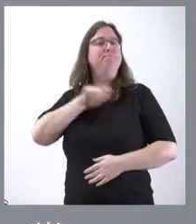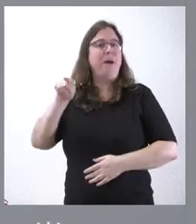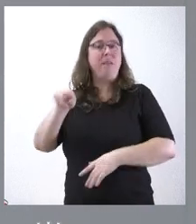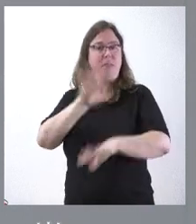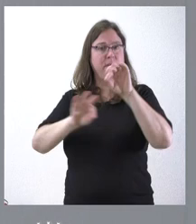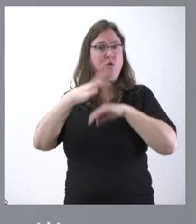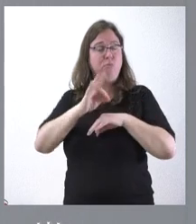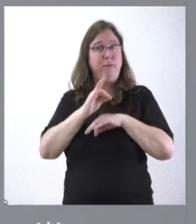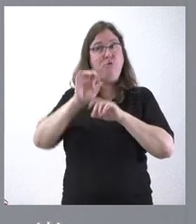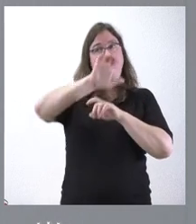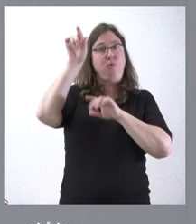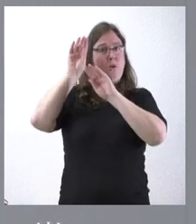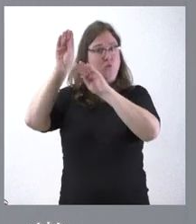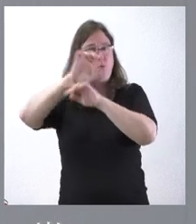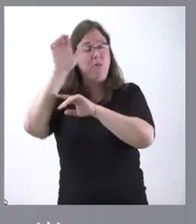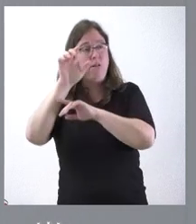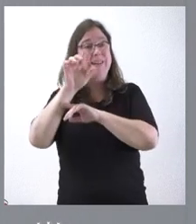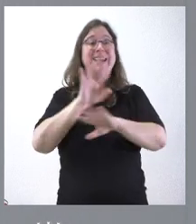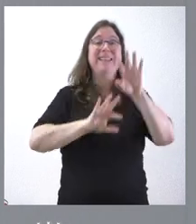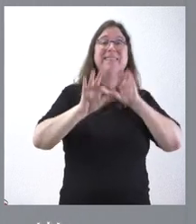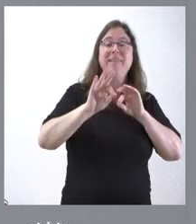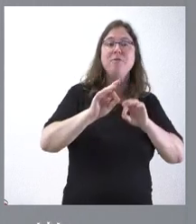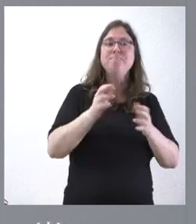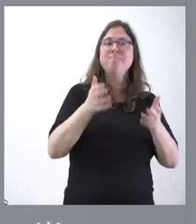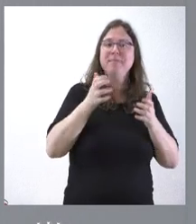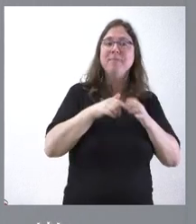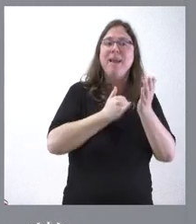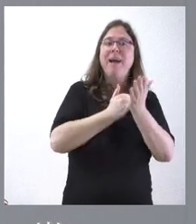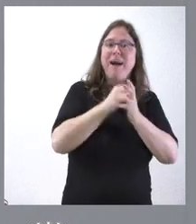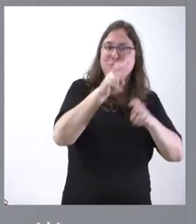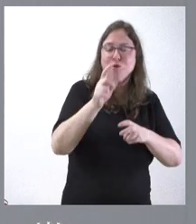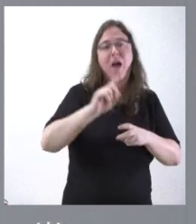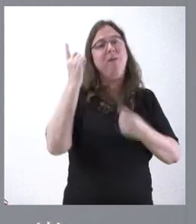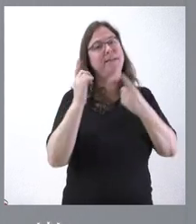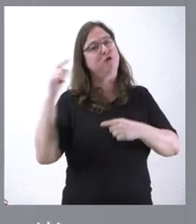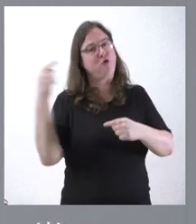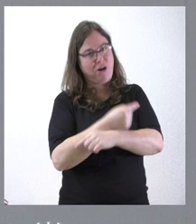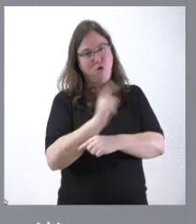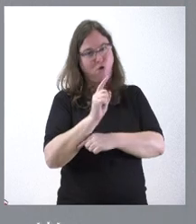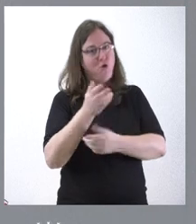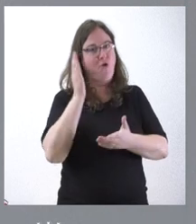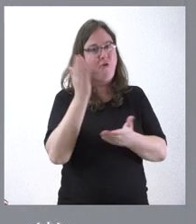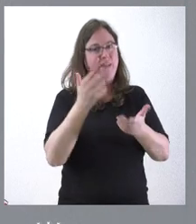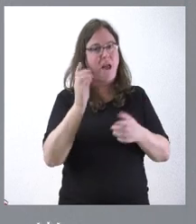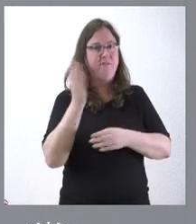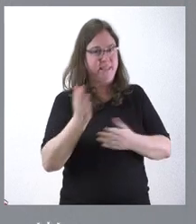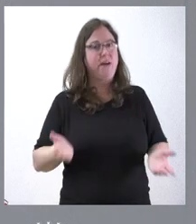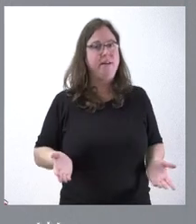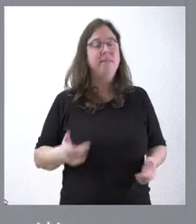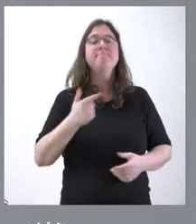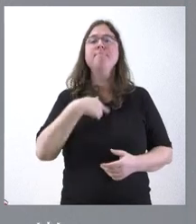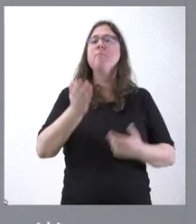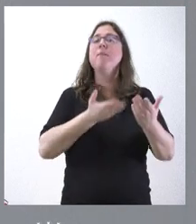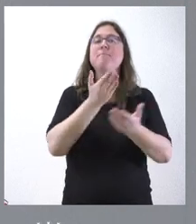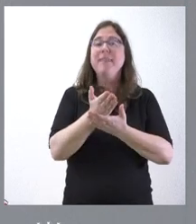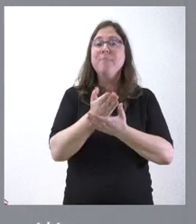que permite la Unión Europea no siempre son decisiones que han beneficiado agricultores y ganaderos sino todo lo contrario por tanto no podemos decir que lo que pedimos se lo